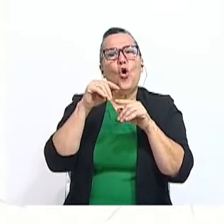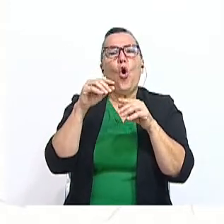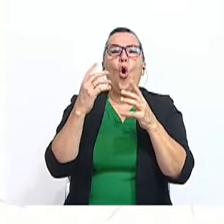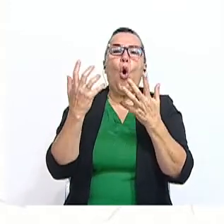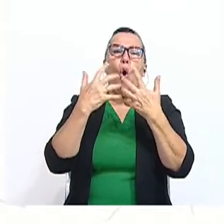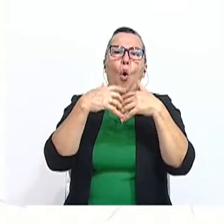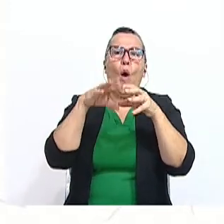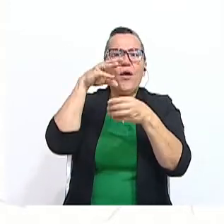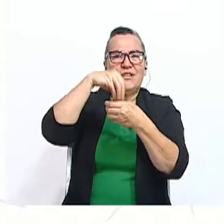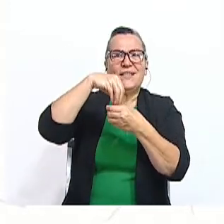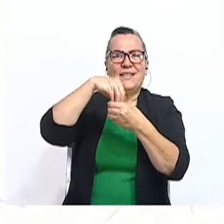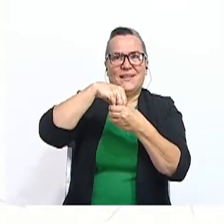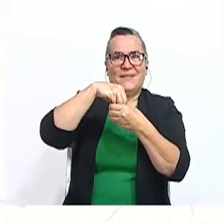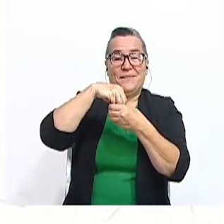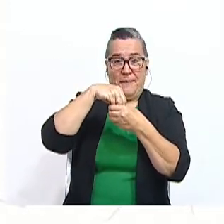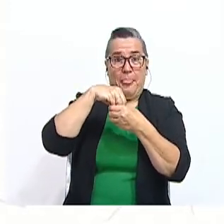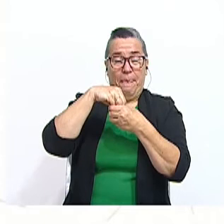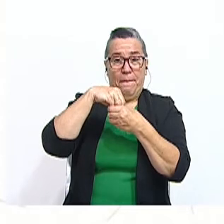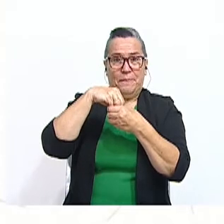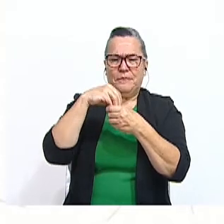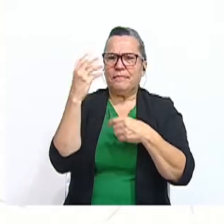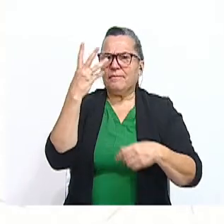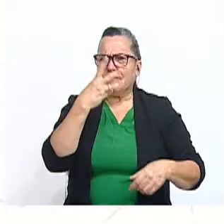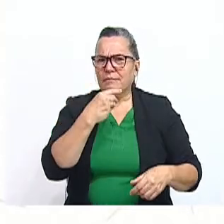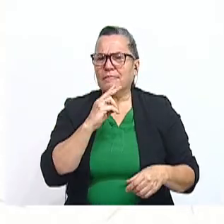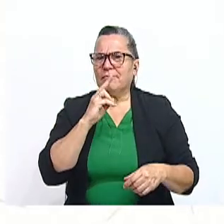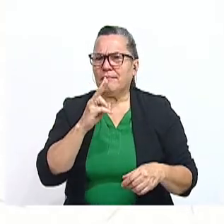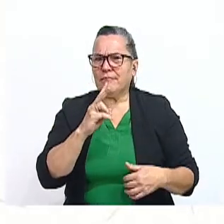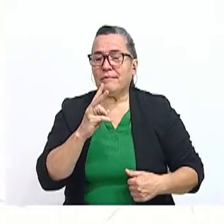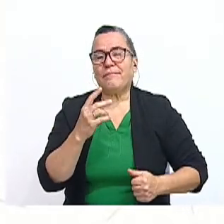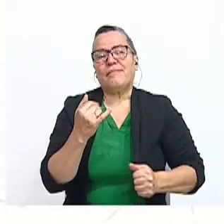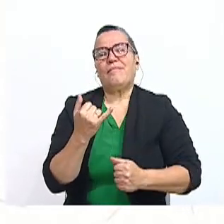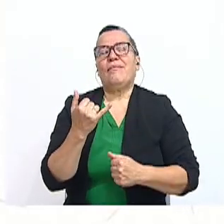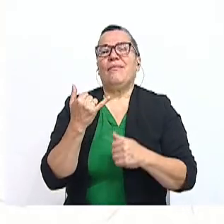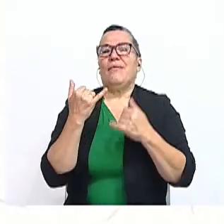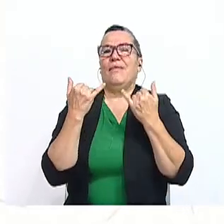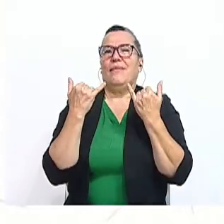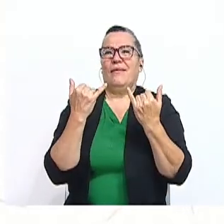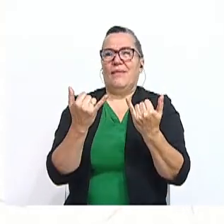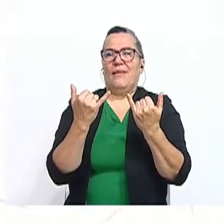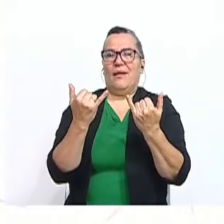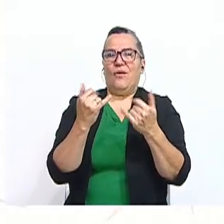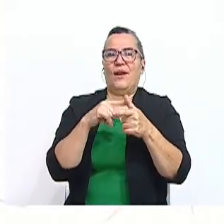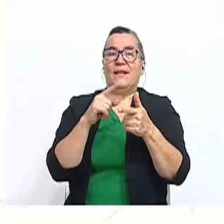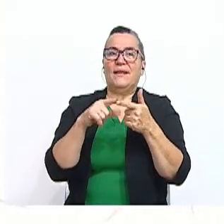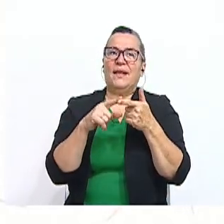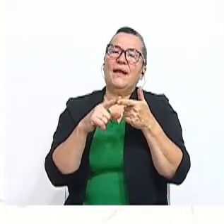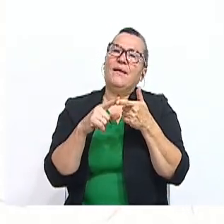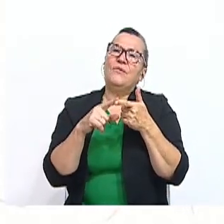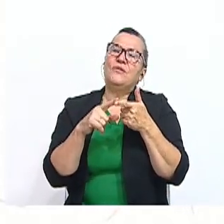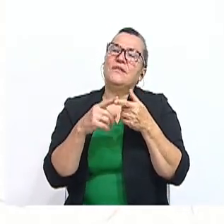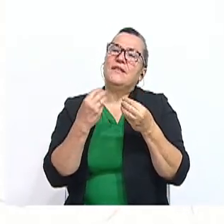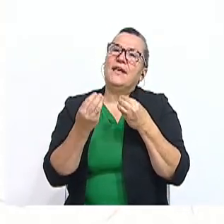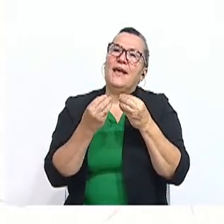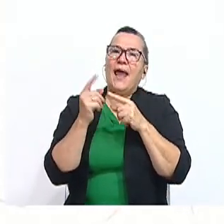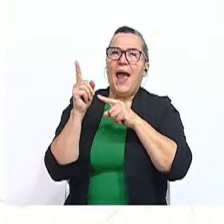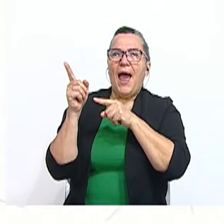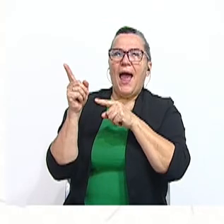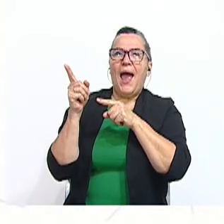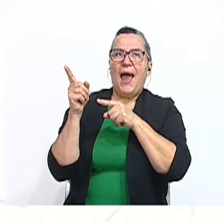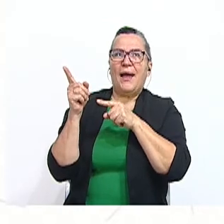conjugados internos. ¿Vieron qué lindo? Bueno, ahora tenemos lo que es esto por